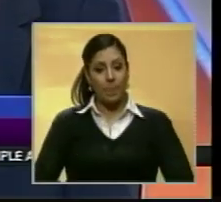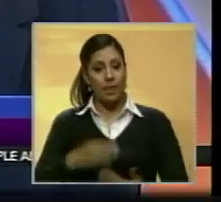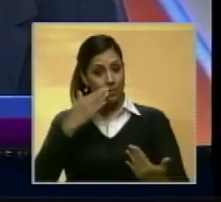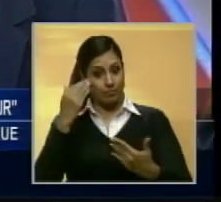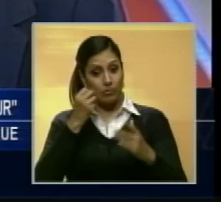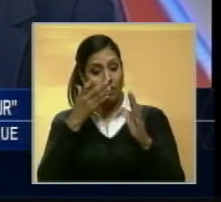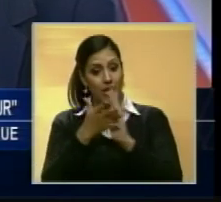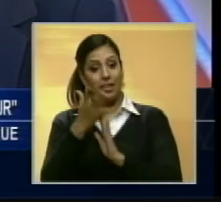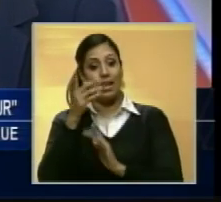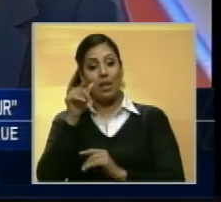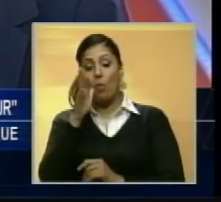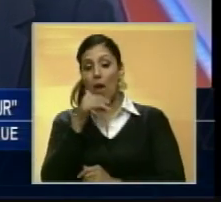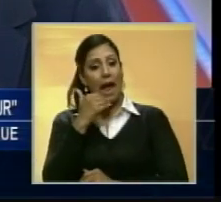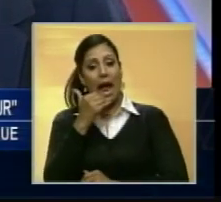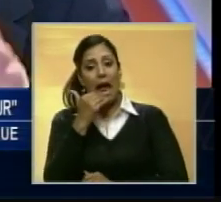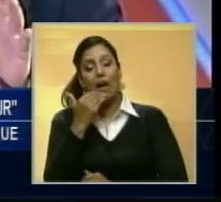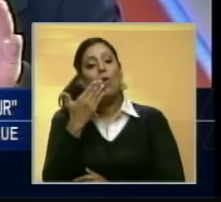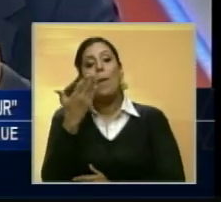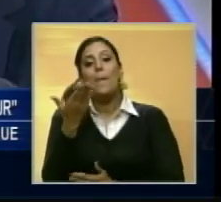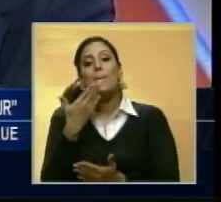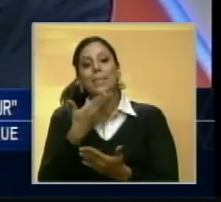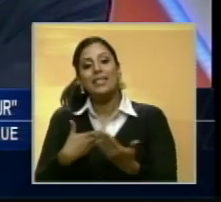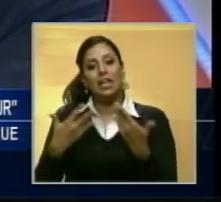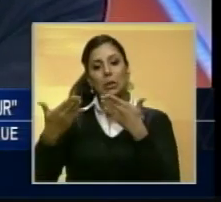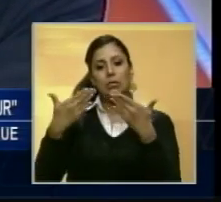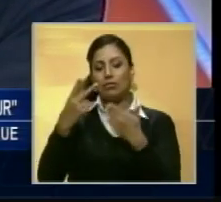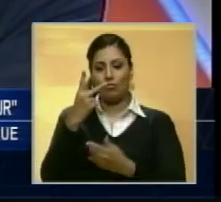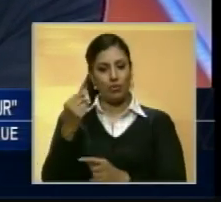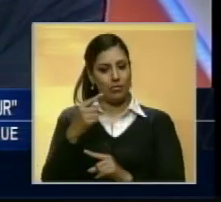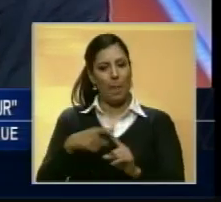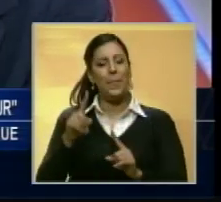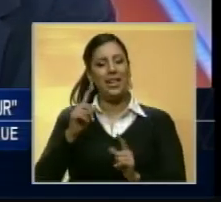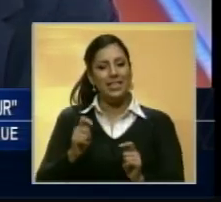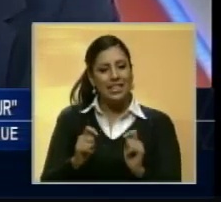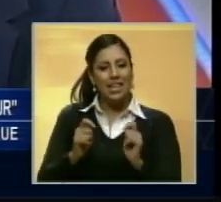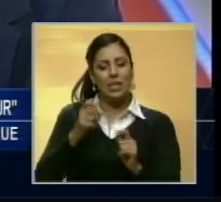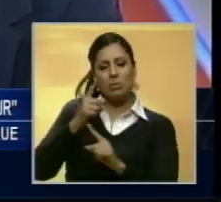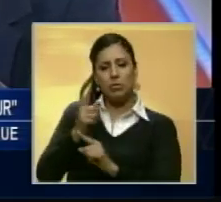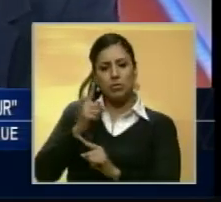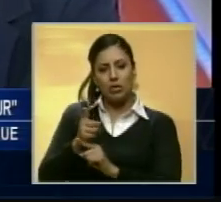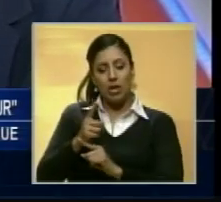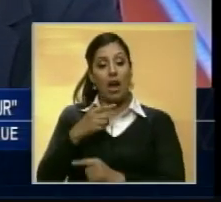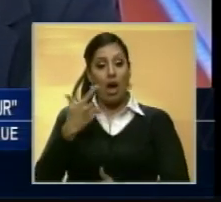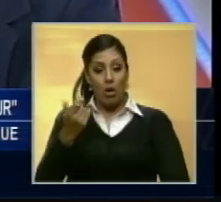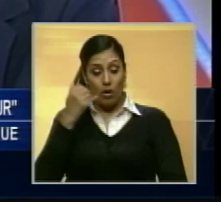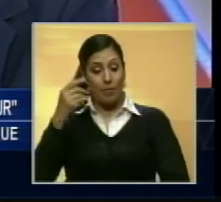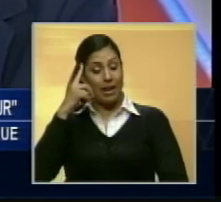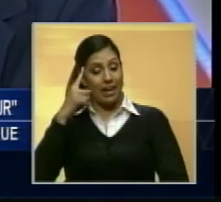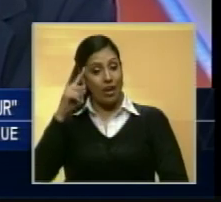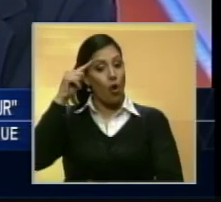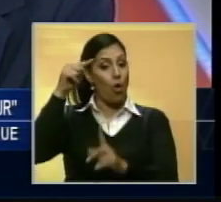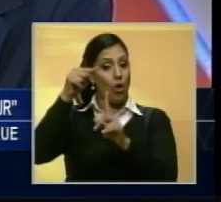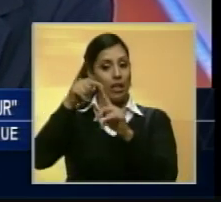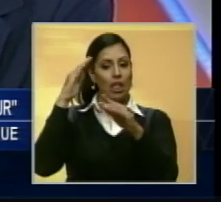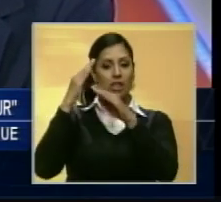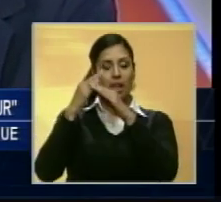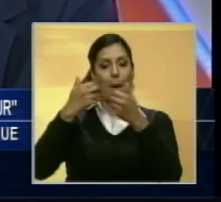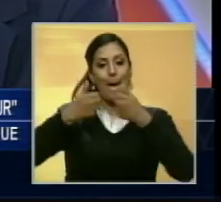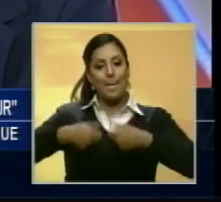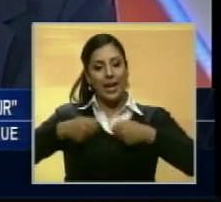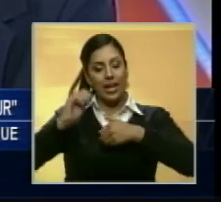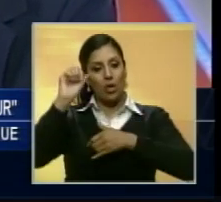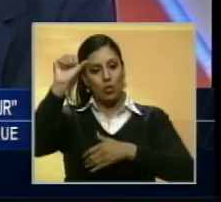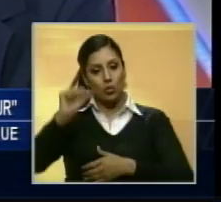Lobo aseveró que no existe una presidencia compartida y aún así pretenden imponerla. Según Lobo, el objetivo es paralizar el